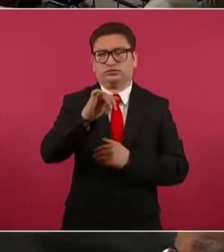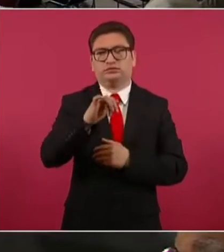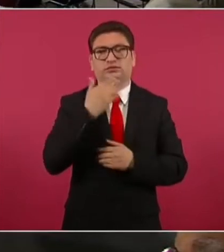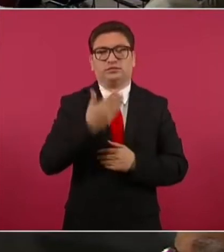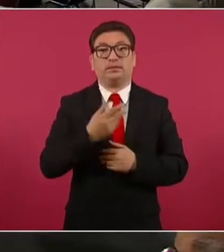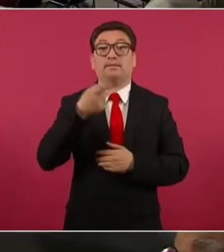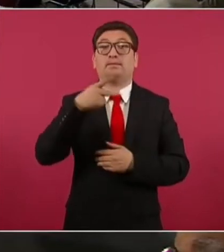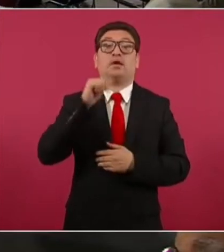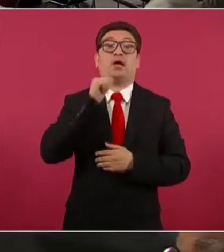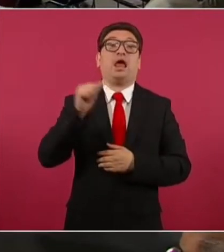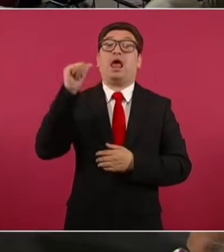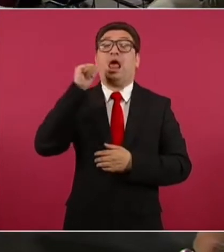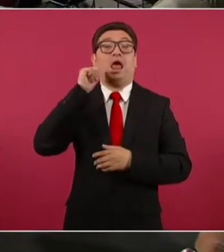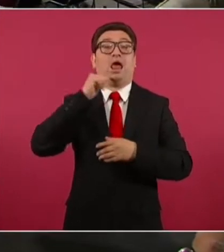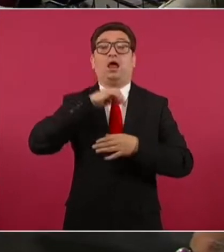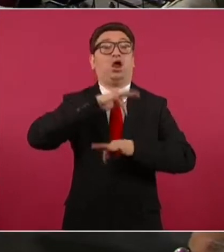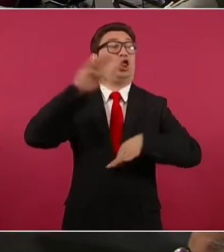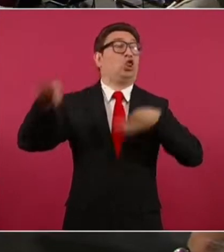se desataron todos.